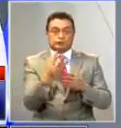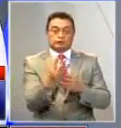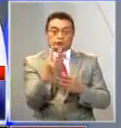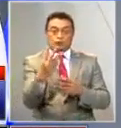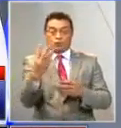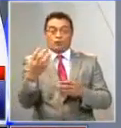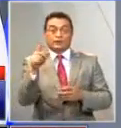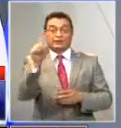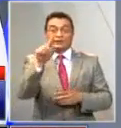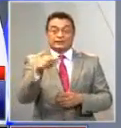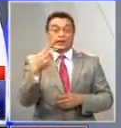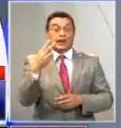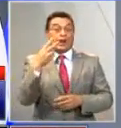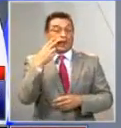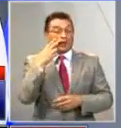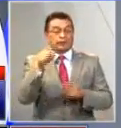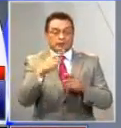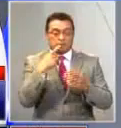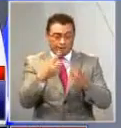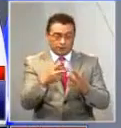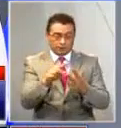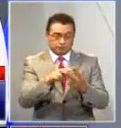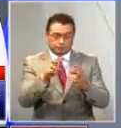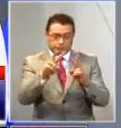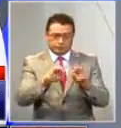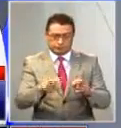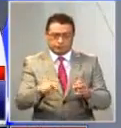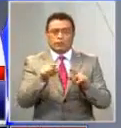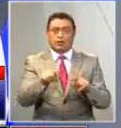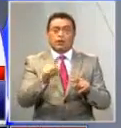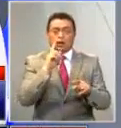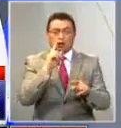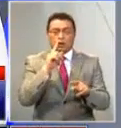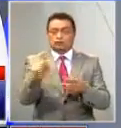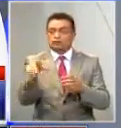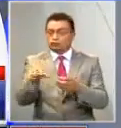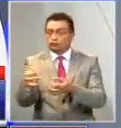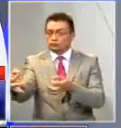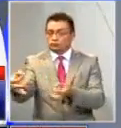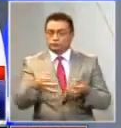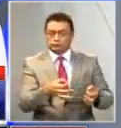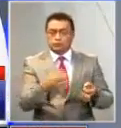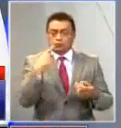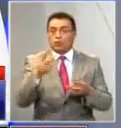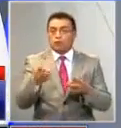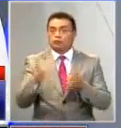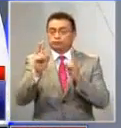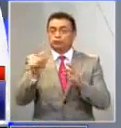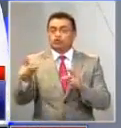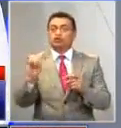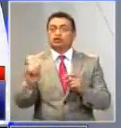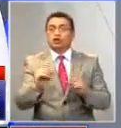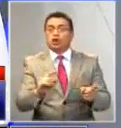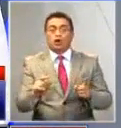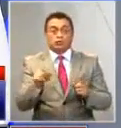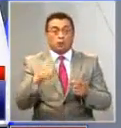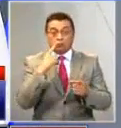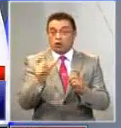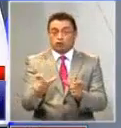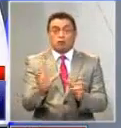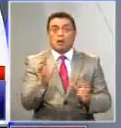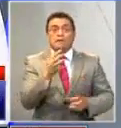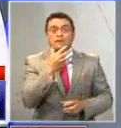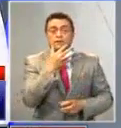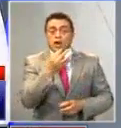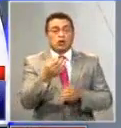Impuestos Internos, que uno va y revisa si la factura de un proveedor determinado cuenta o no con la autorización de impuestos internos. Bueno, ese control tan sencillo que